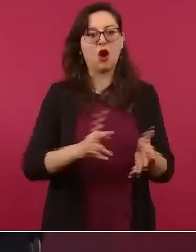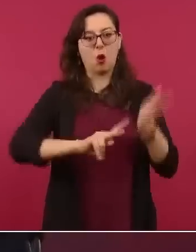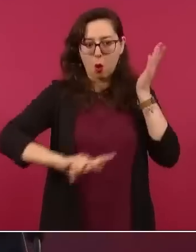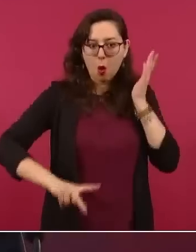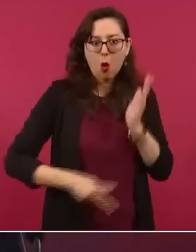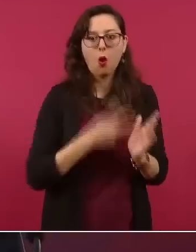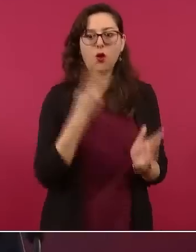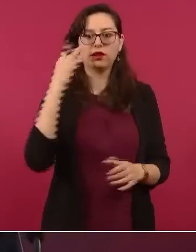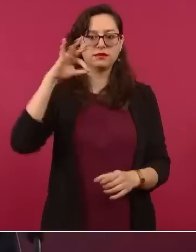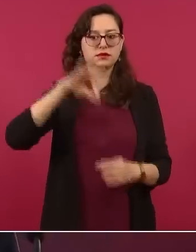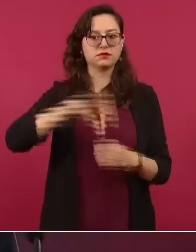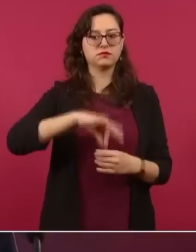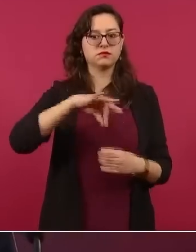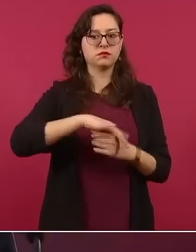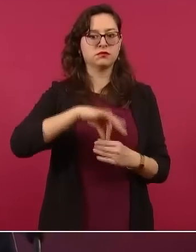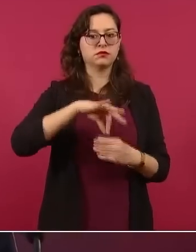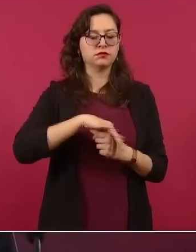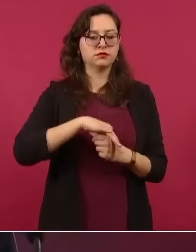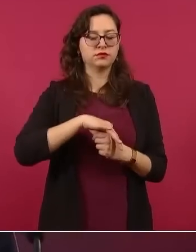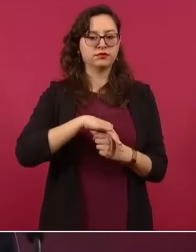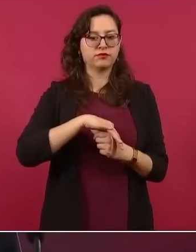elecciones.